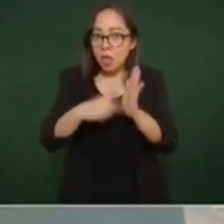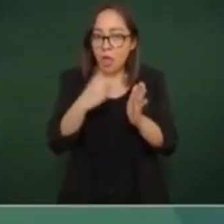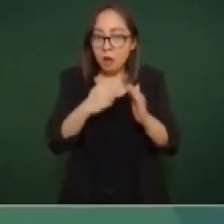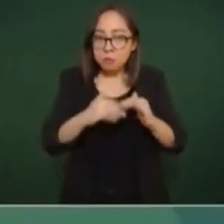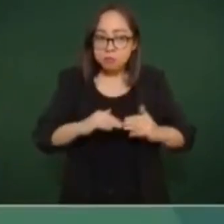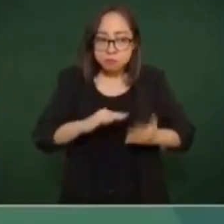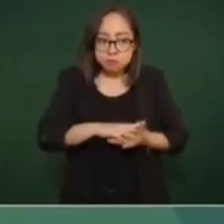Gracias.